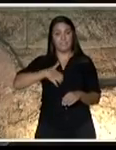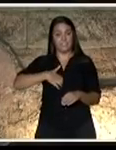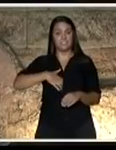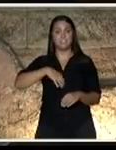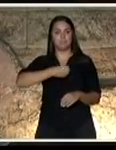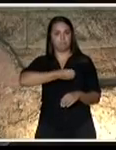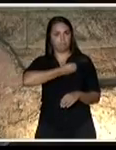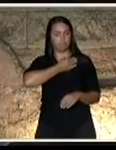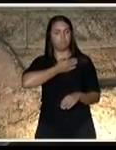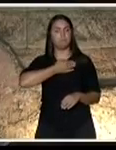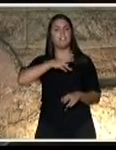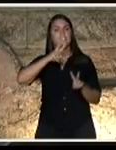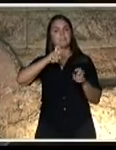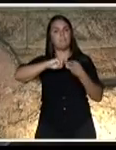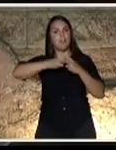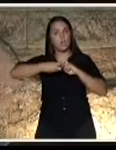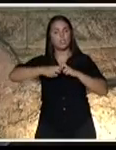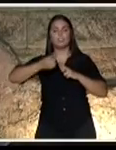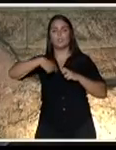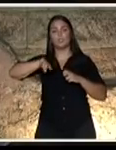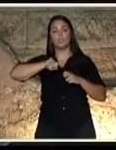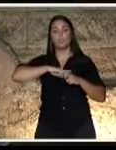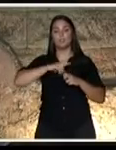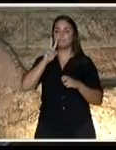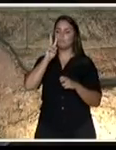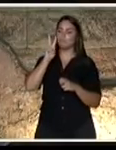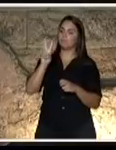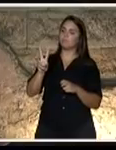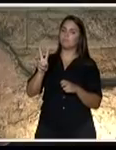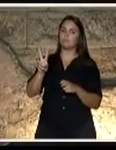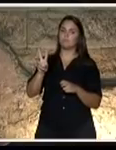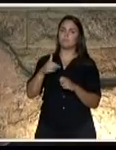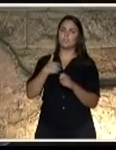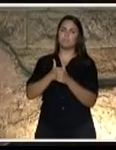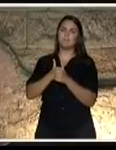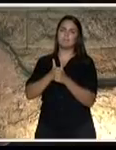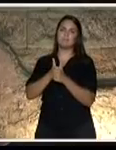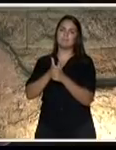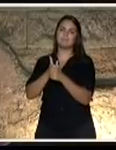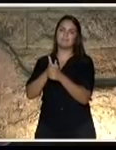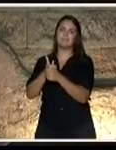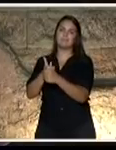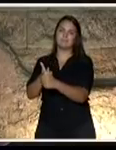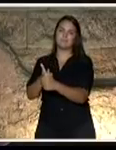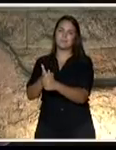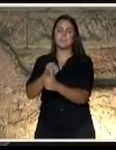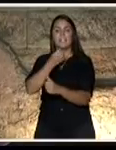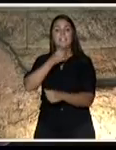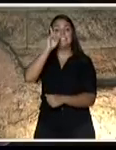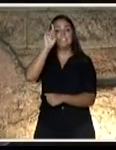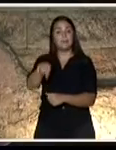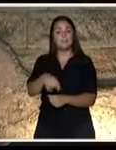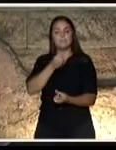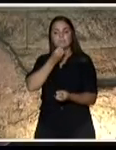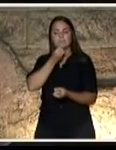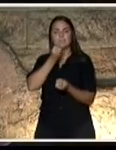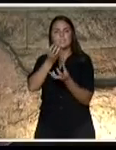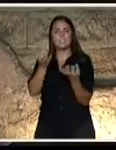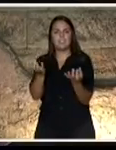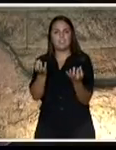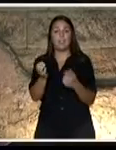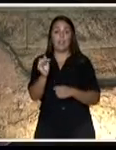pasionaria y barroca, le vamos a decir vuestros pasos, vuestros monumentos, y también le vamos a decir